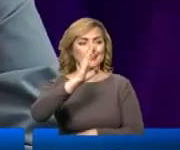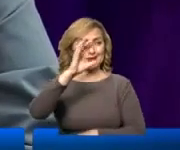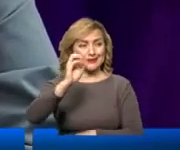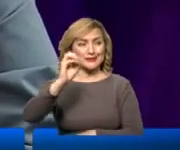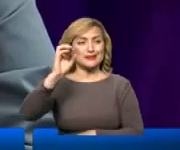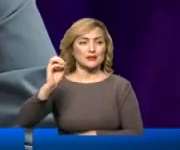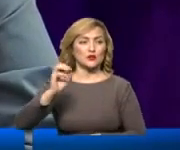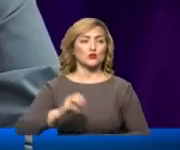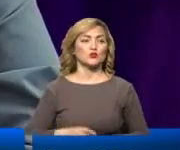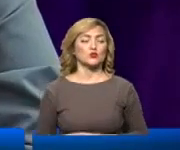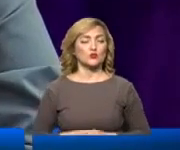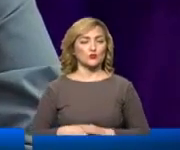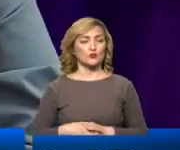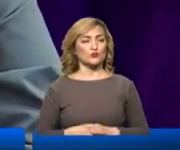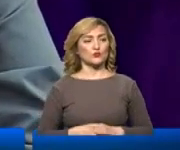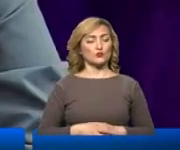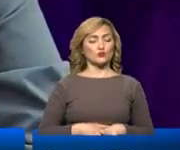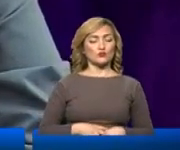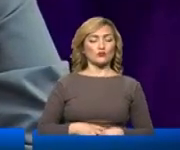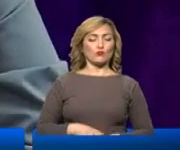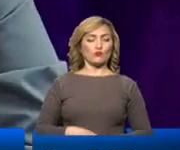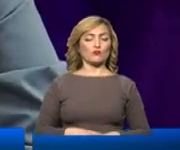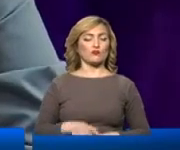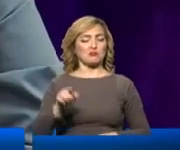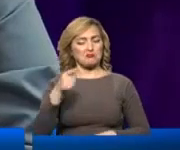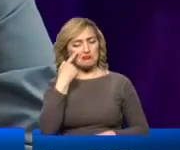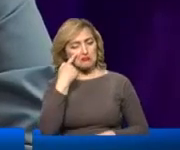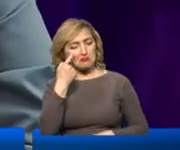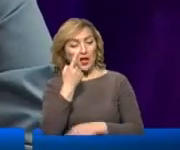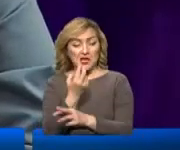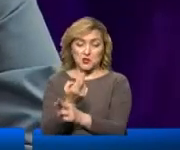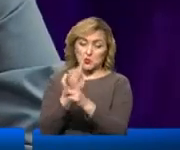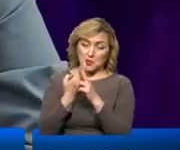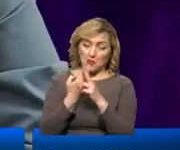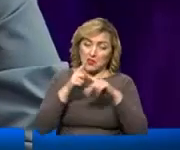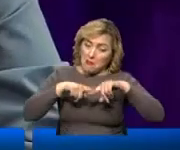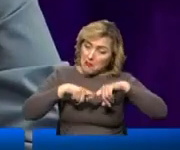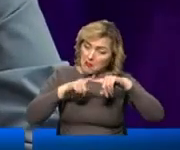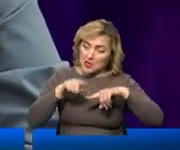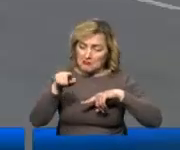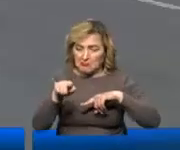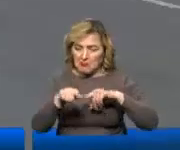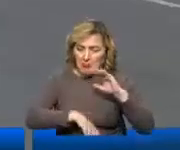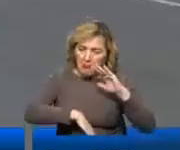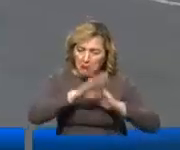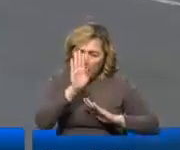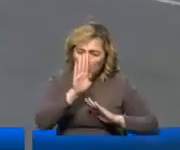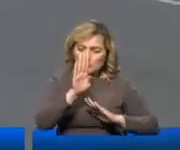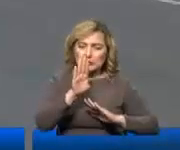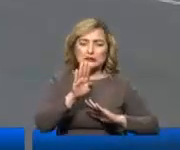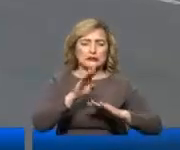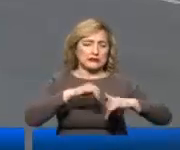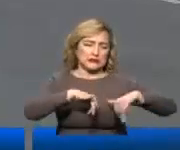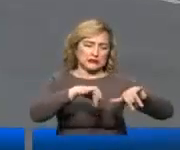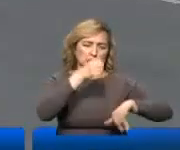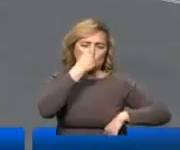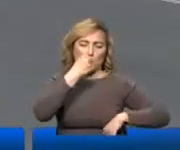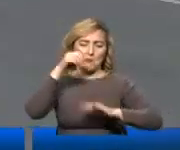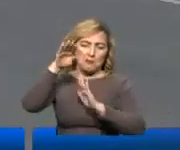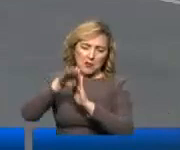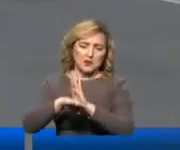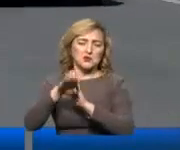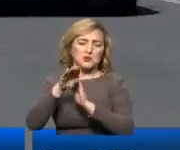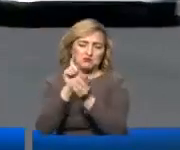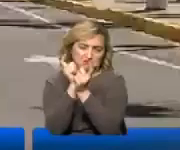con eso se definirá si se sigue en rojo o si se cambia el semáforo y aunque las reglas cambiaron para